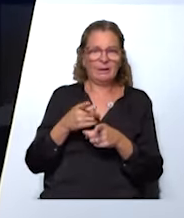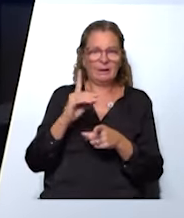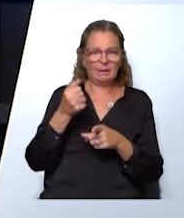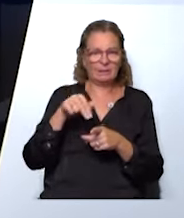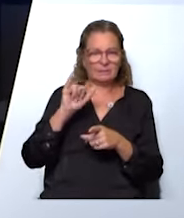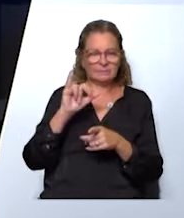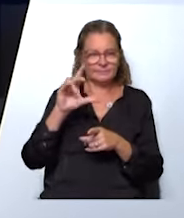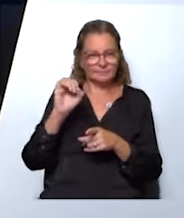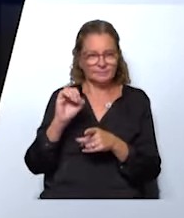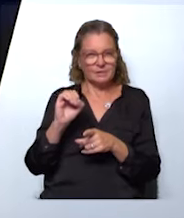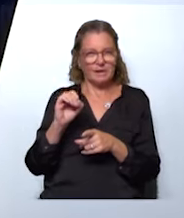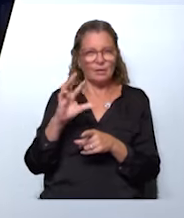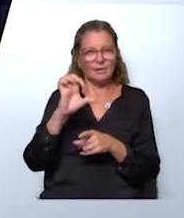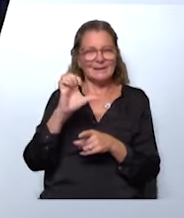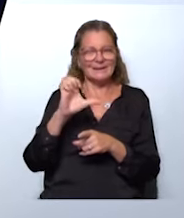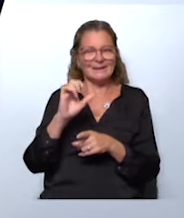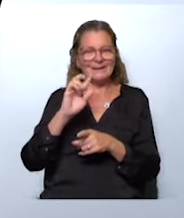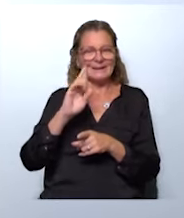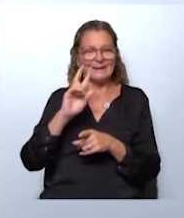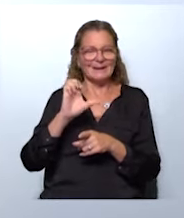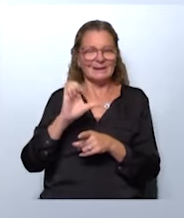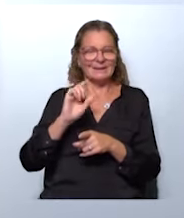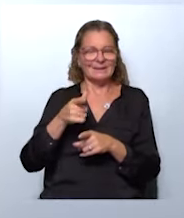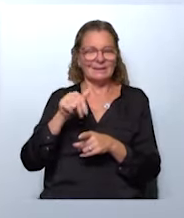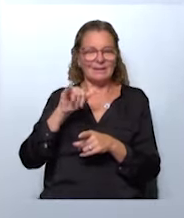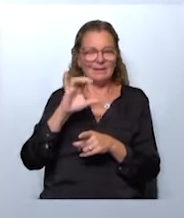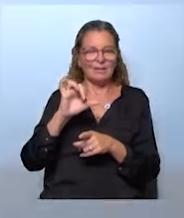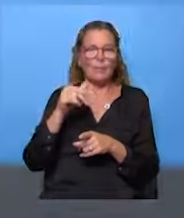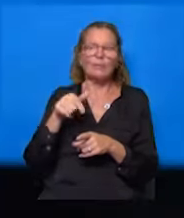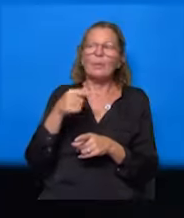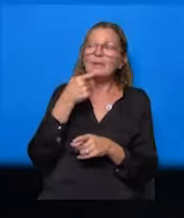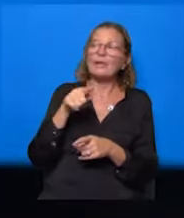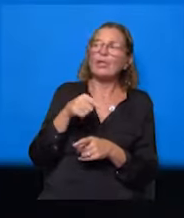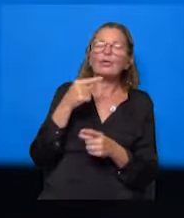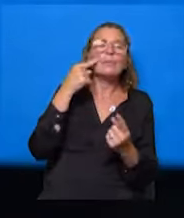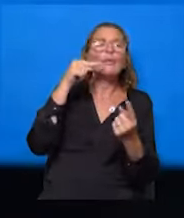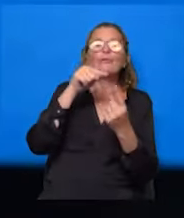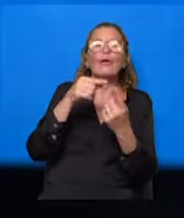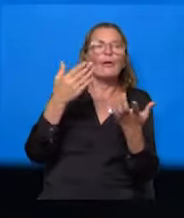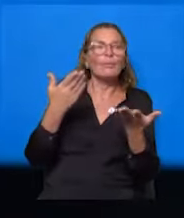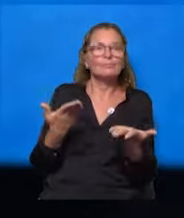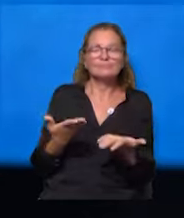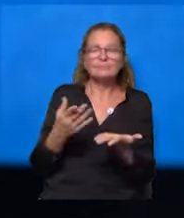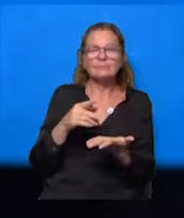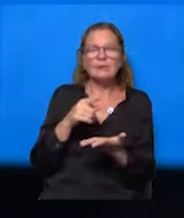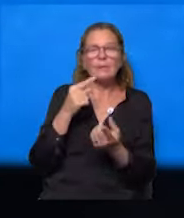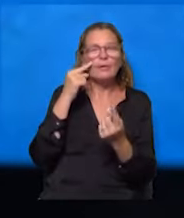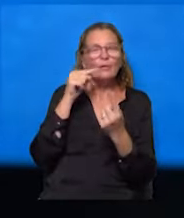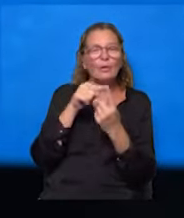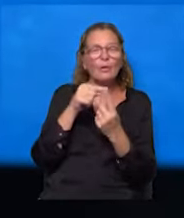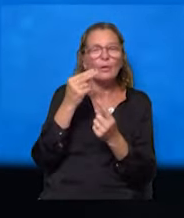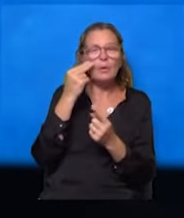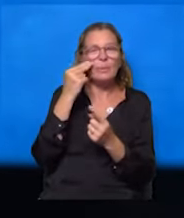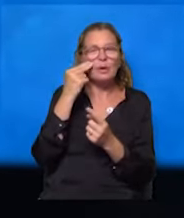Danilo el astor ismo el sismo si vos me decís ahora dónde Pon bueno pongo focos en los problemas que